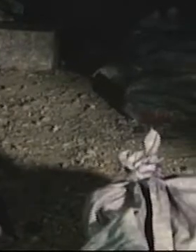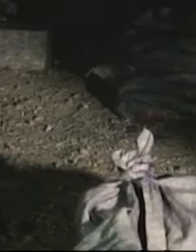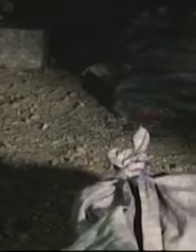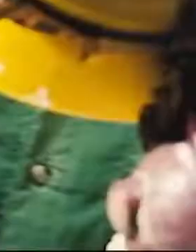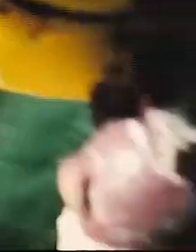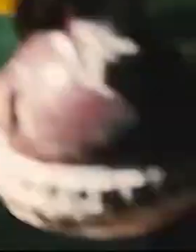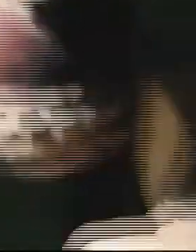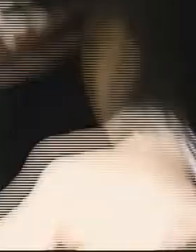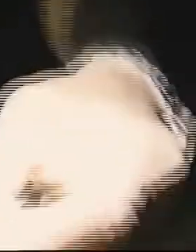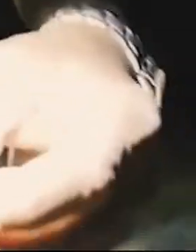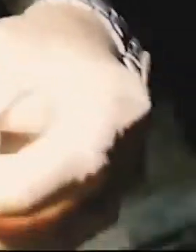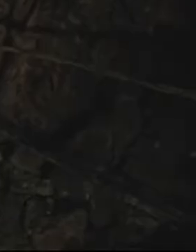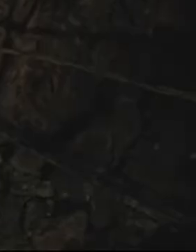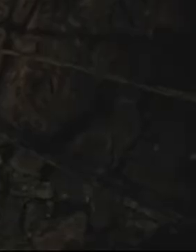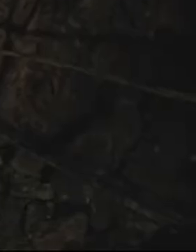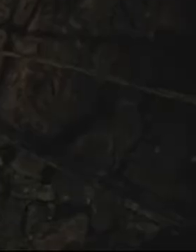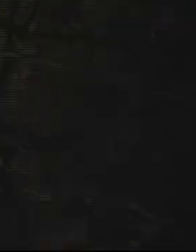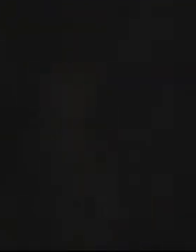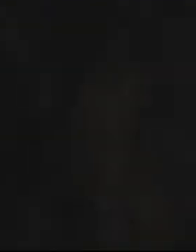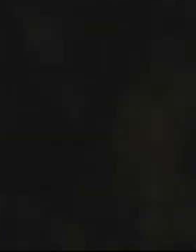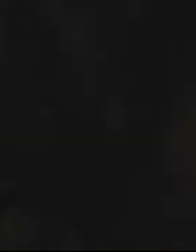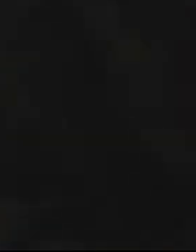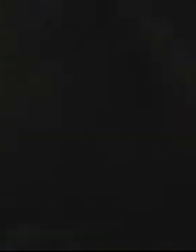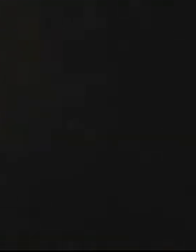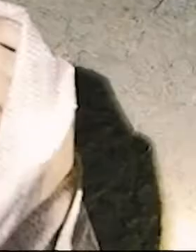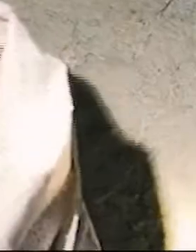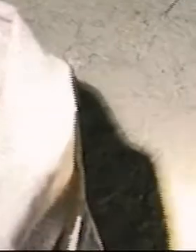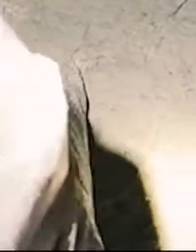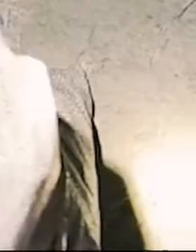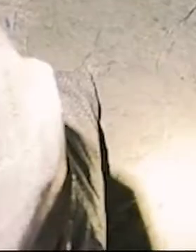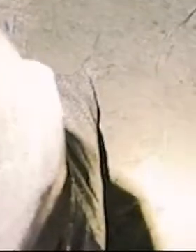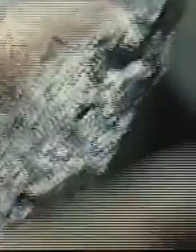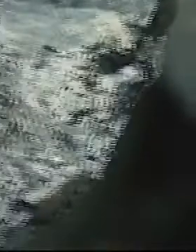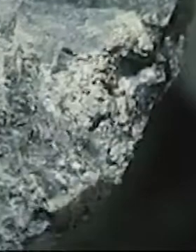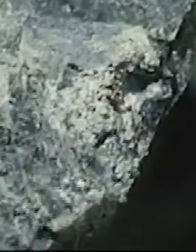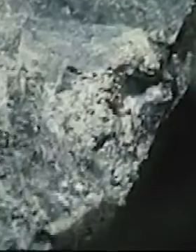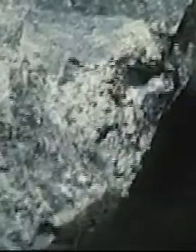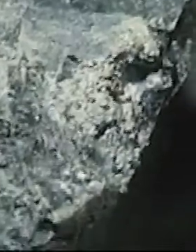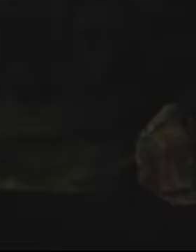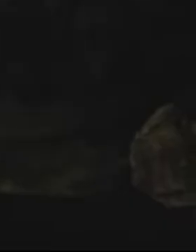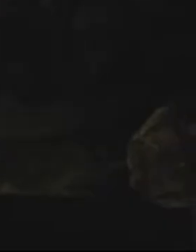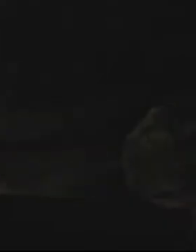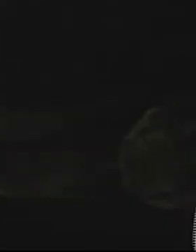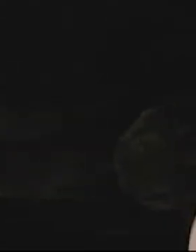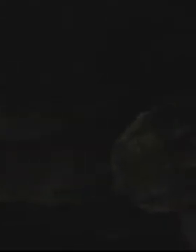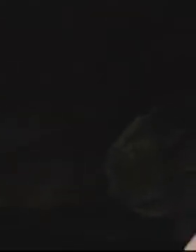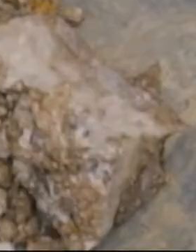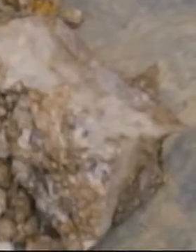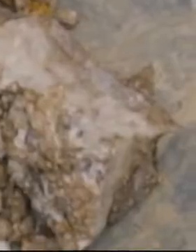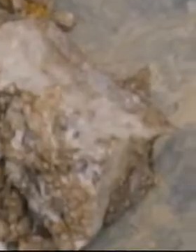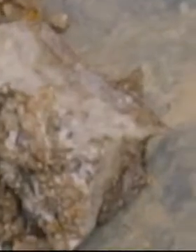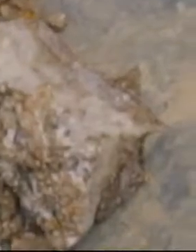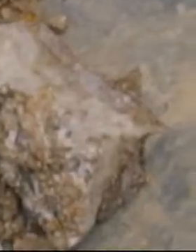Un documental sobre un grupo de personas que se juegan la vida para sacar el sustento de sus familias por un preciado